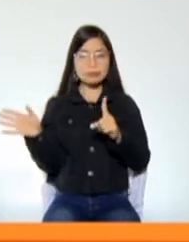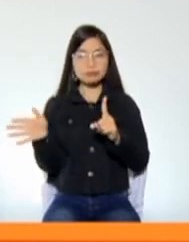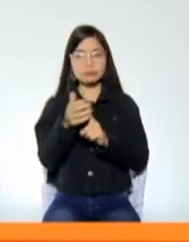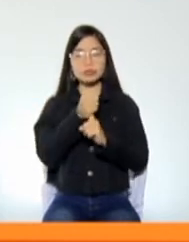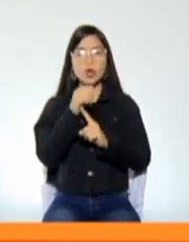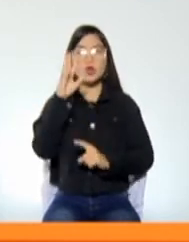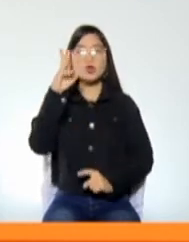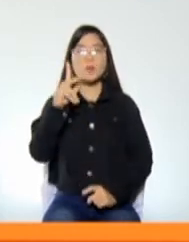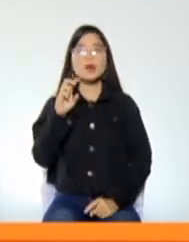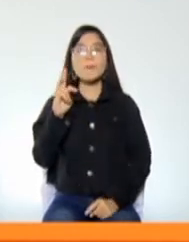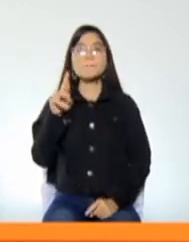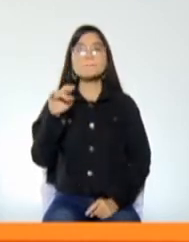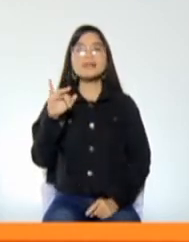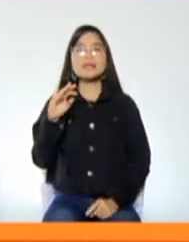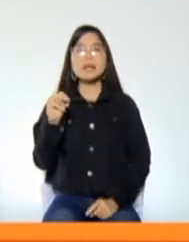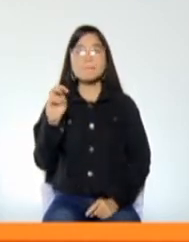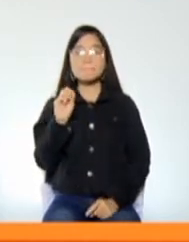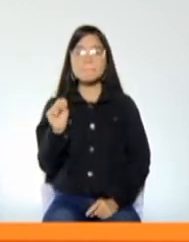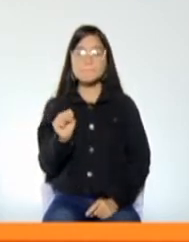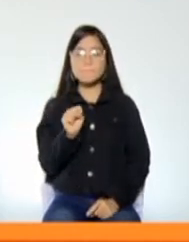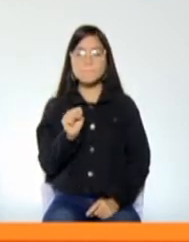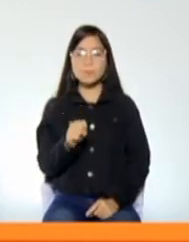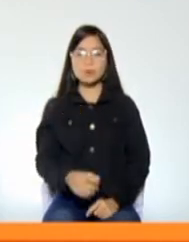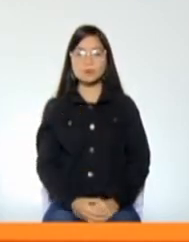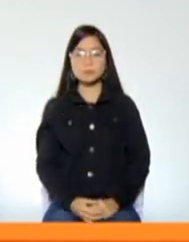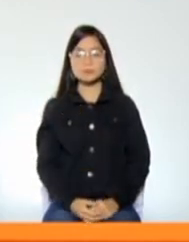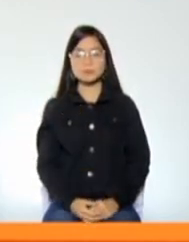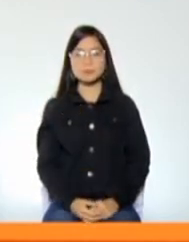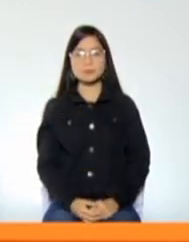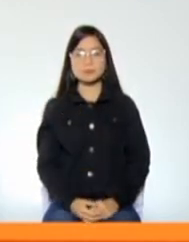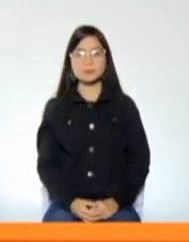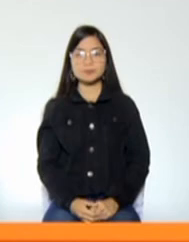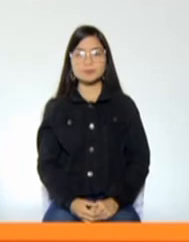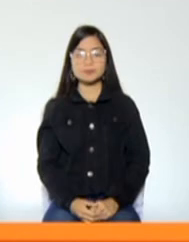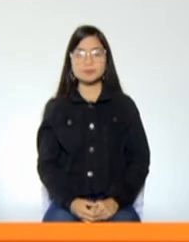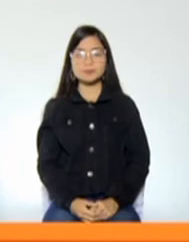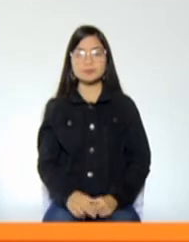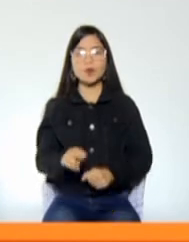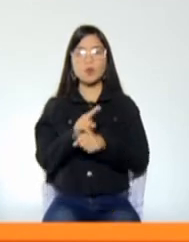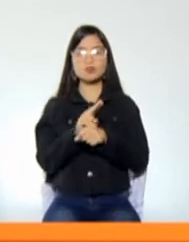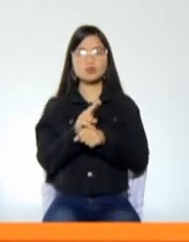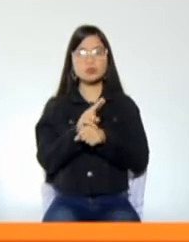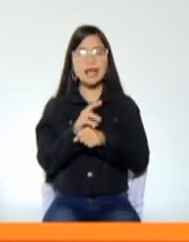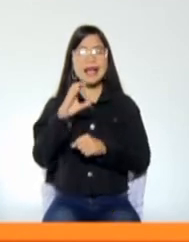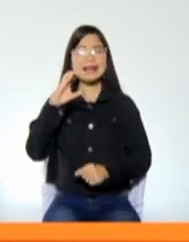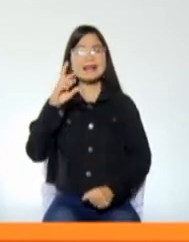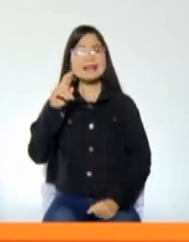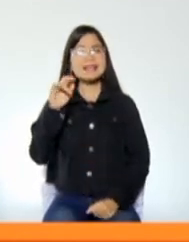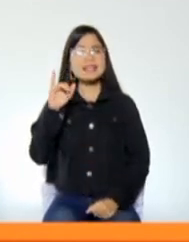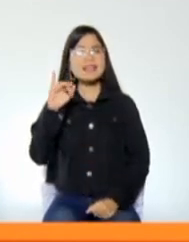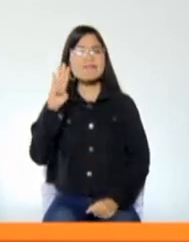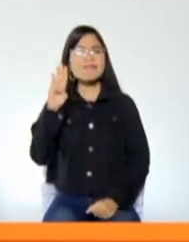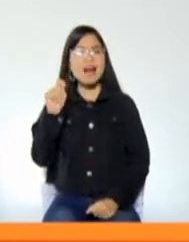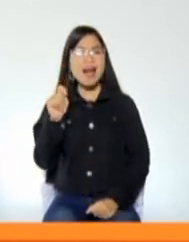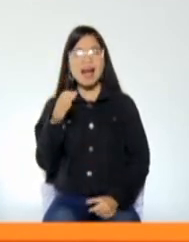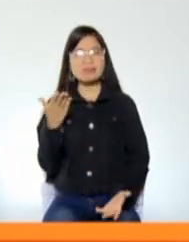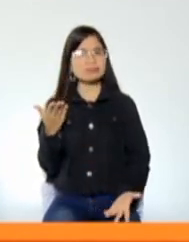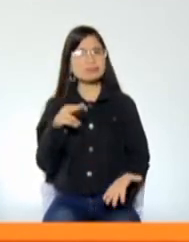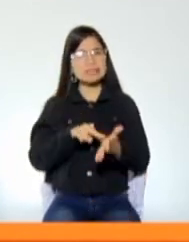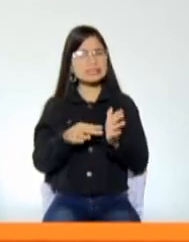que se conoce como la criba de Eratóstenes. Criba es un término que tiene